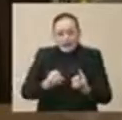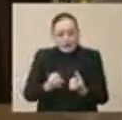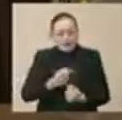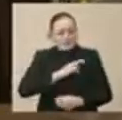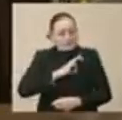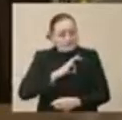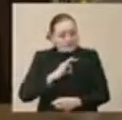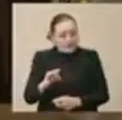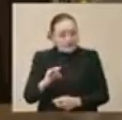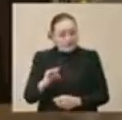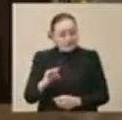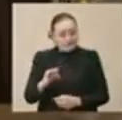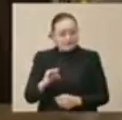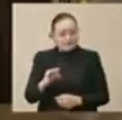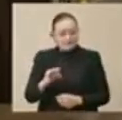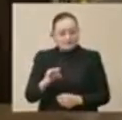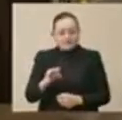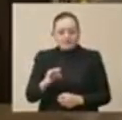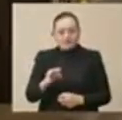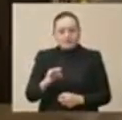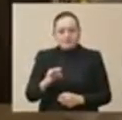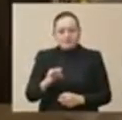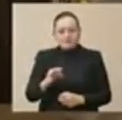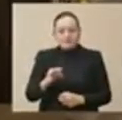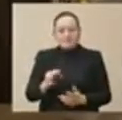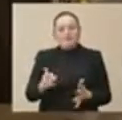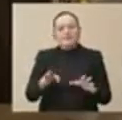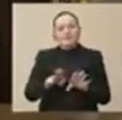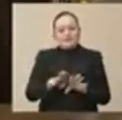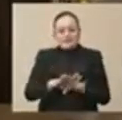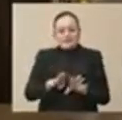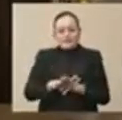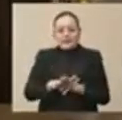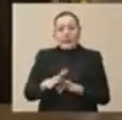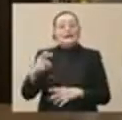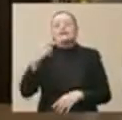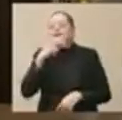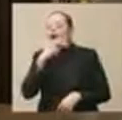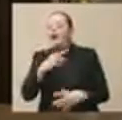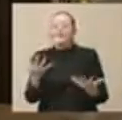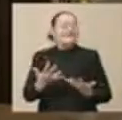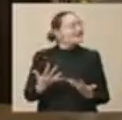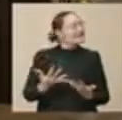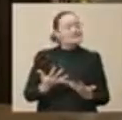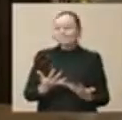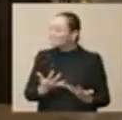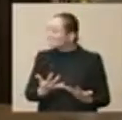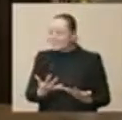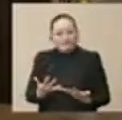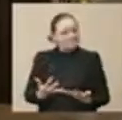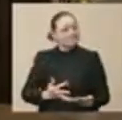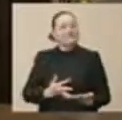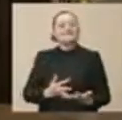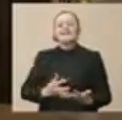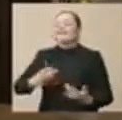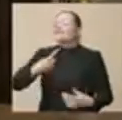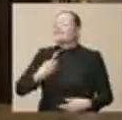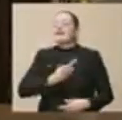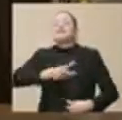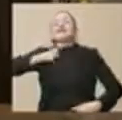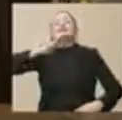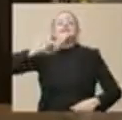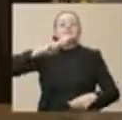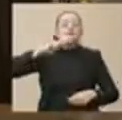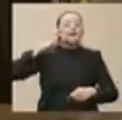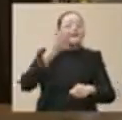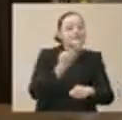muchas personas pero hay que decirlo no hay soluciones mágicas la